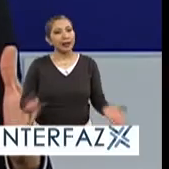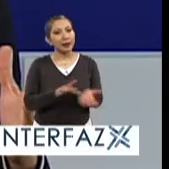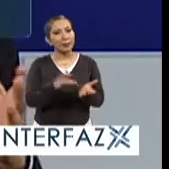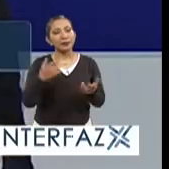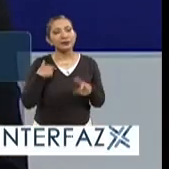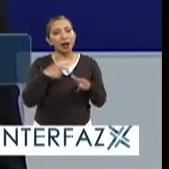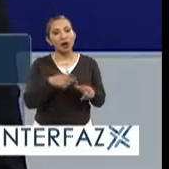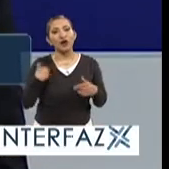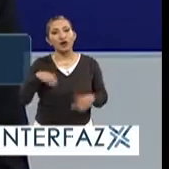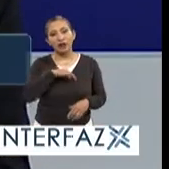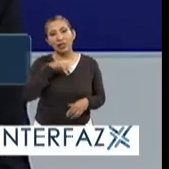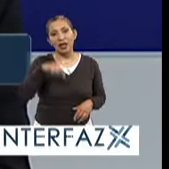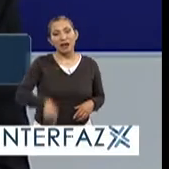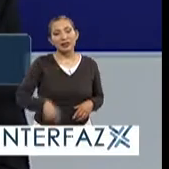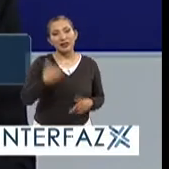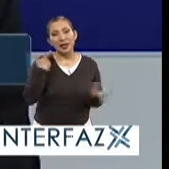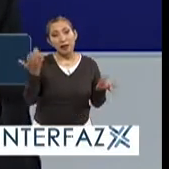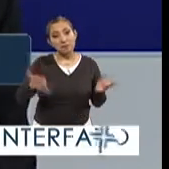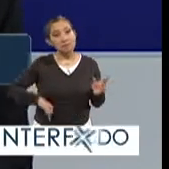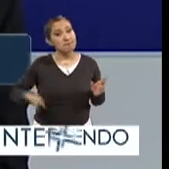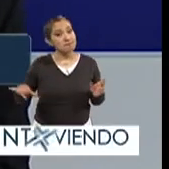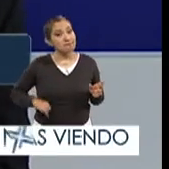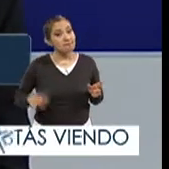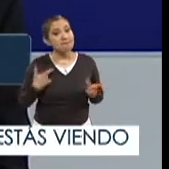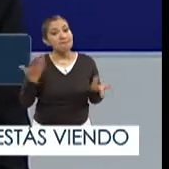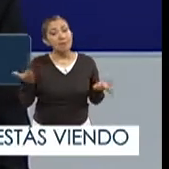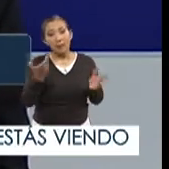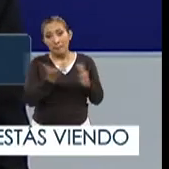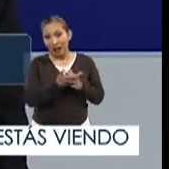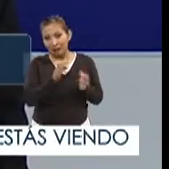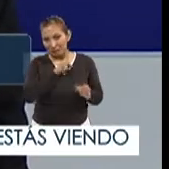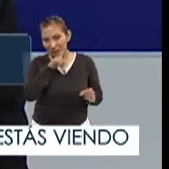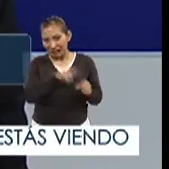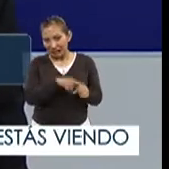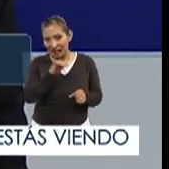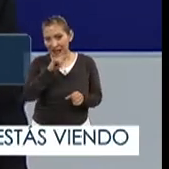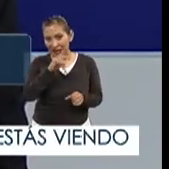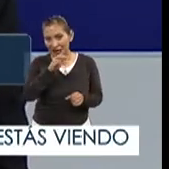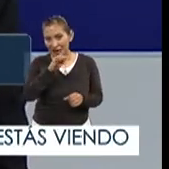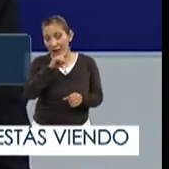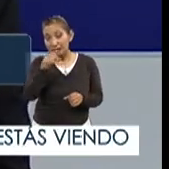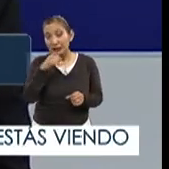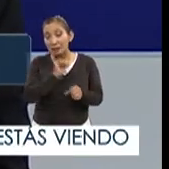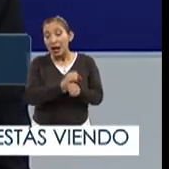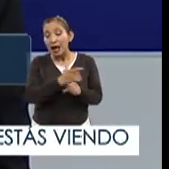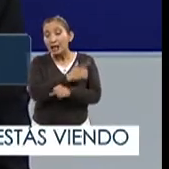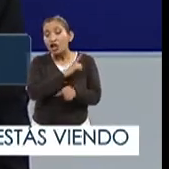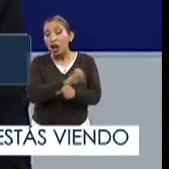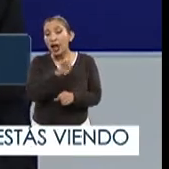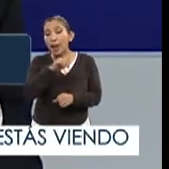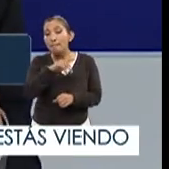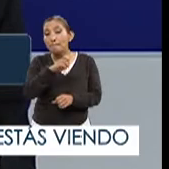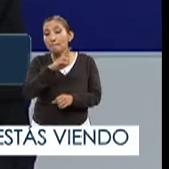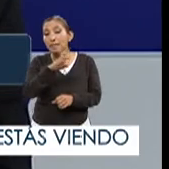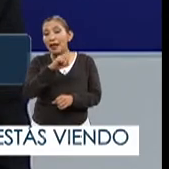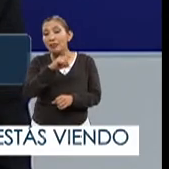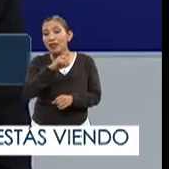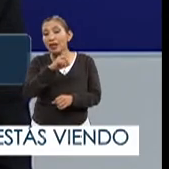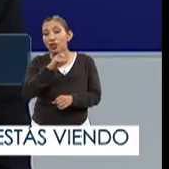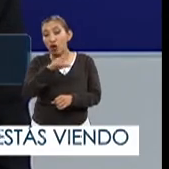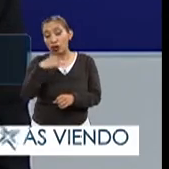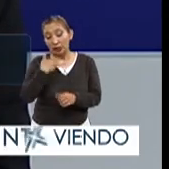Gracias por continuar con nosotros en esta interesantísima emisión especial de Interfaz. Desde la Semana Nacional del Emprendedor tenemos a otra de